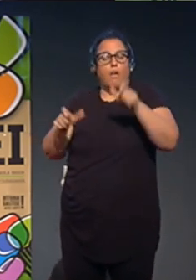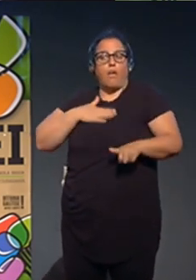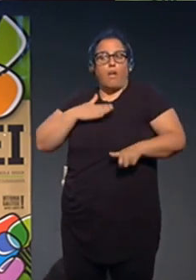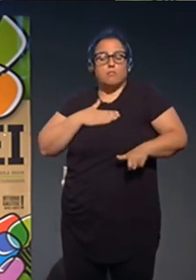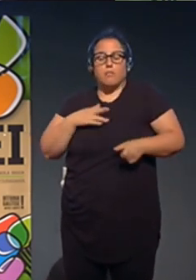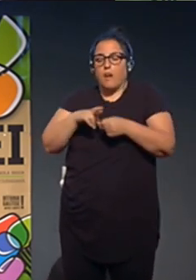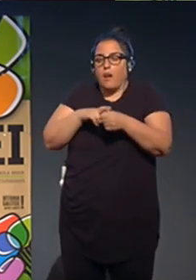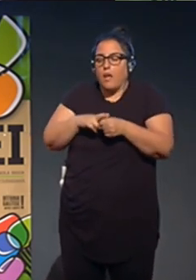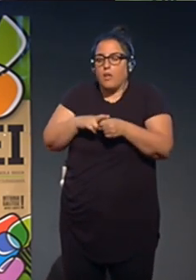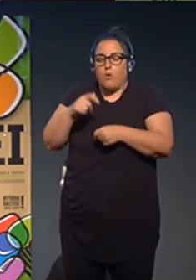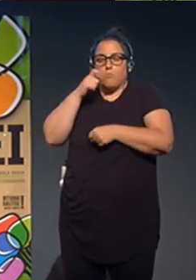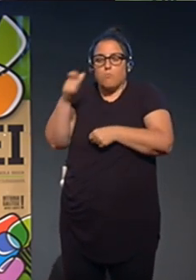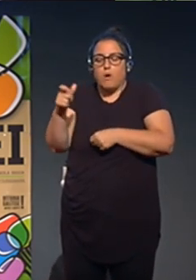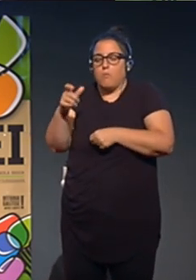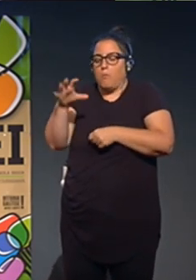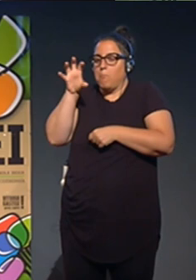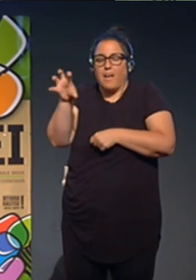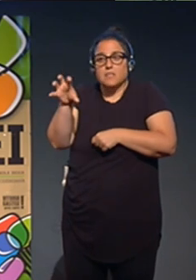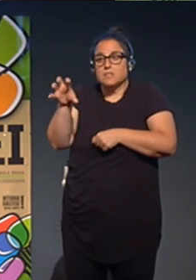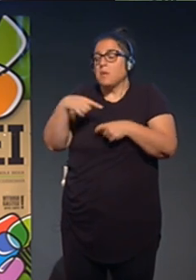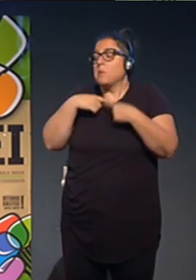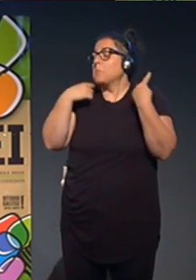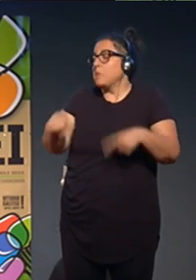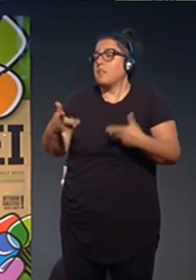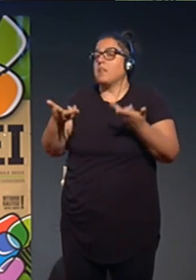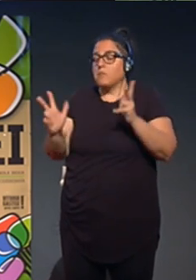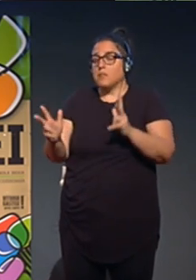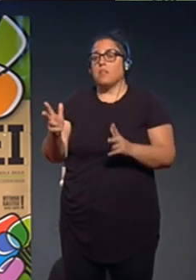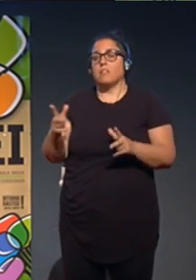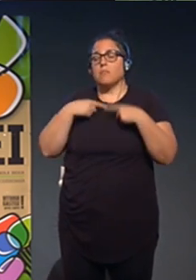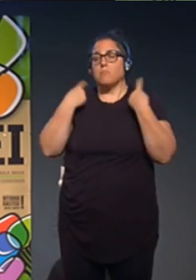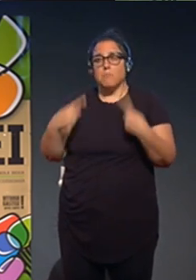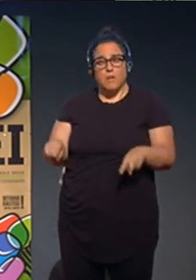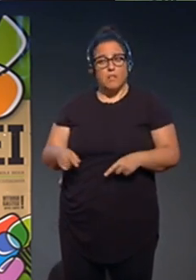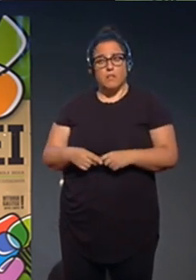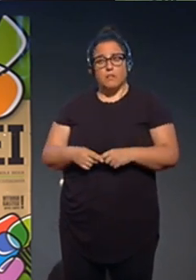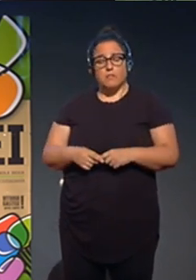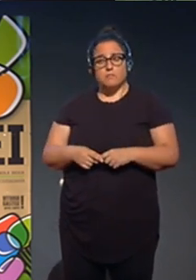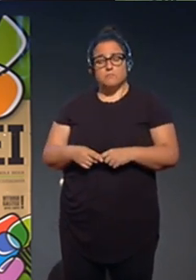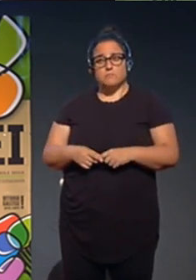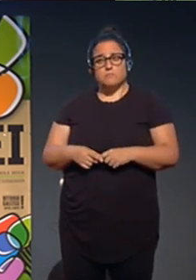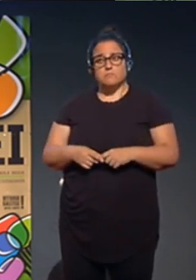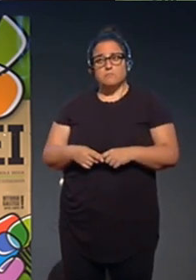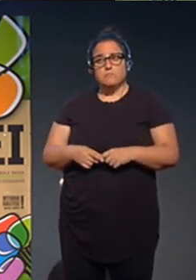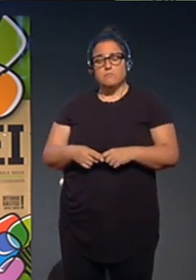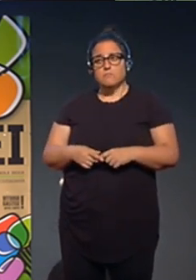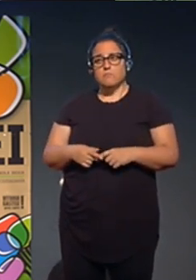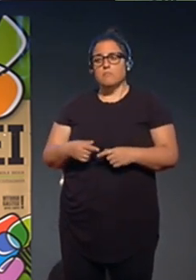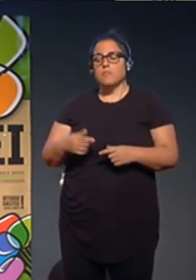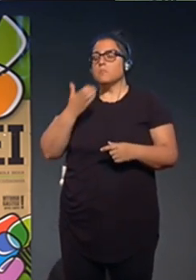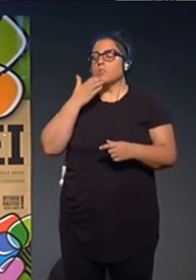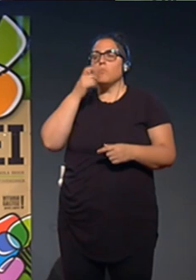de región a nivel de país pierde la libertad tú puedes mantener un pueblo sin coches o sin